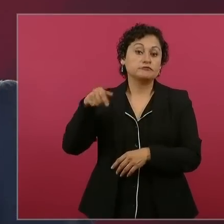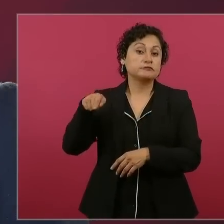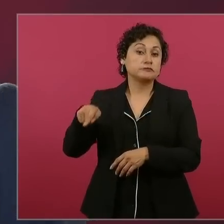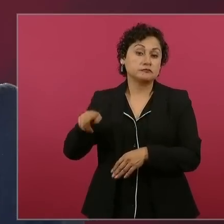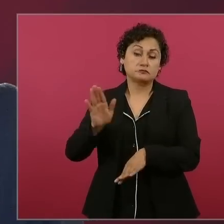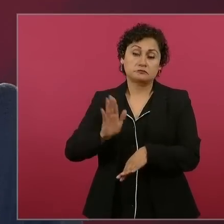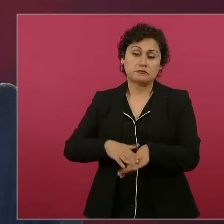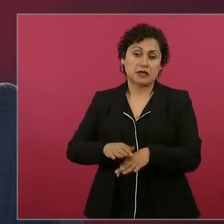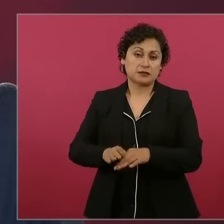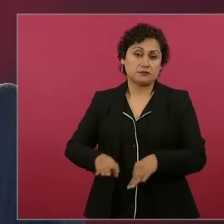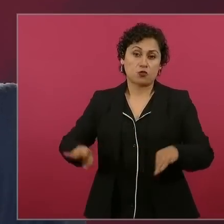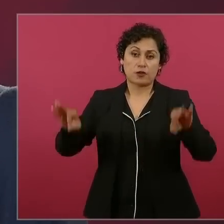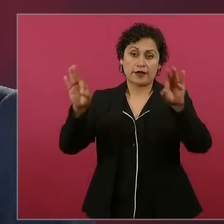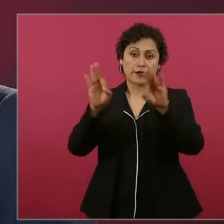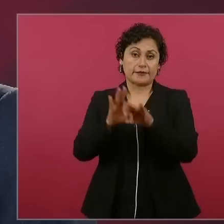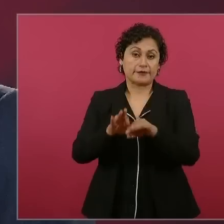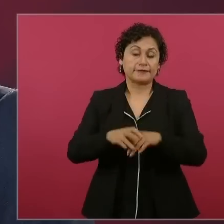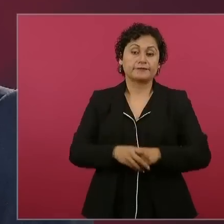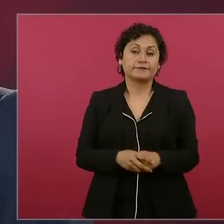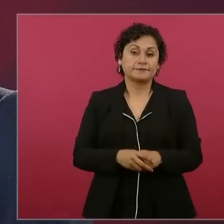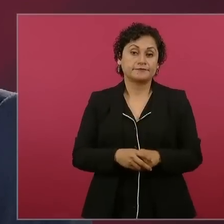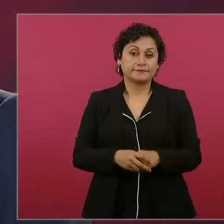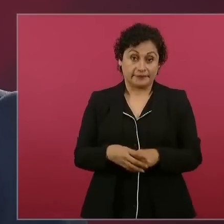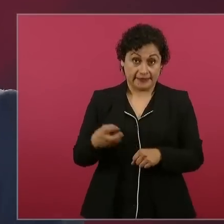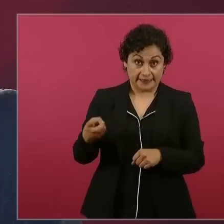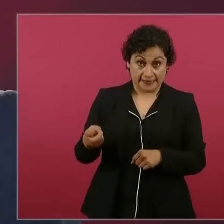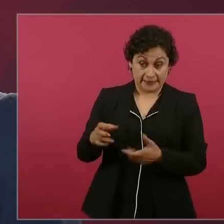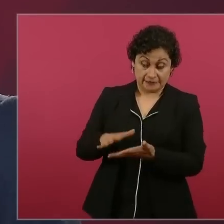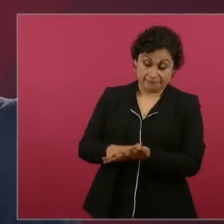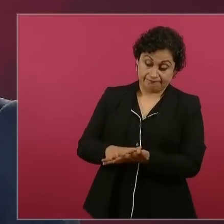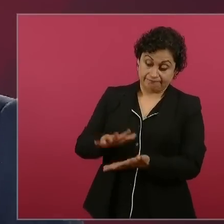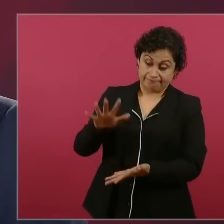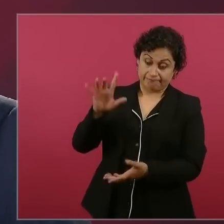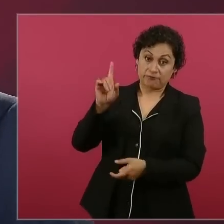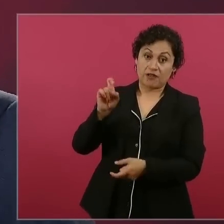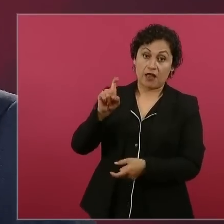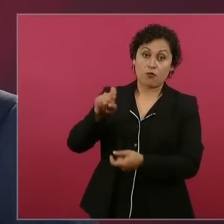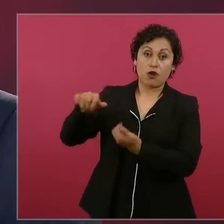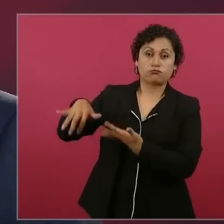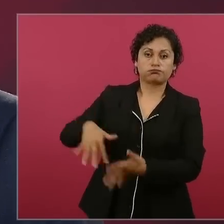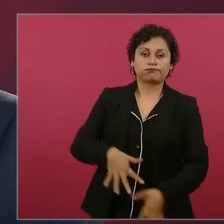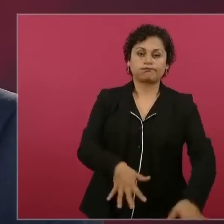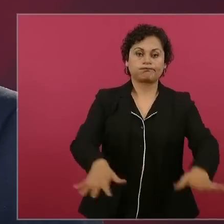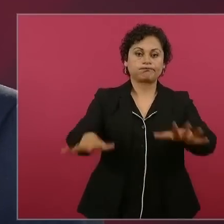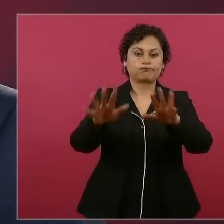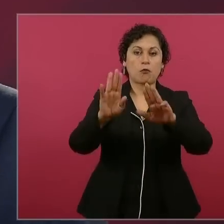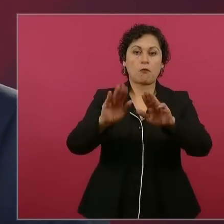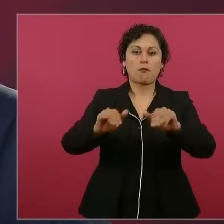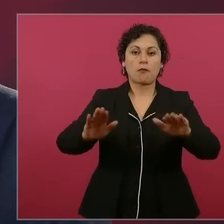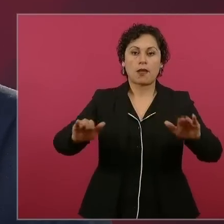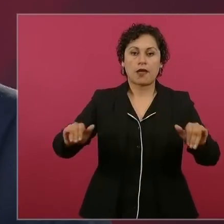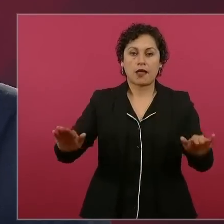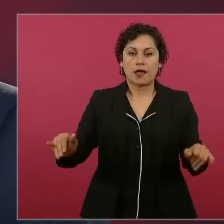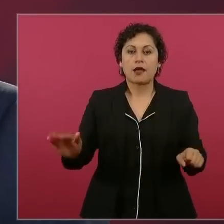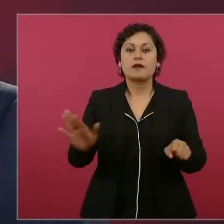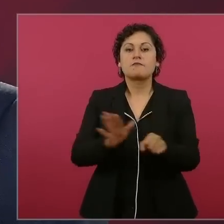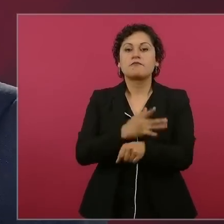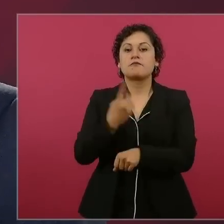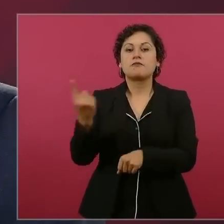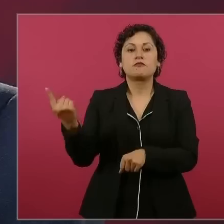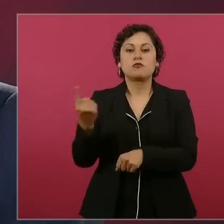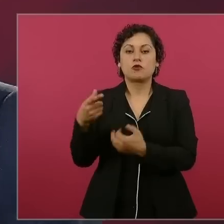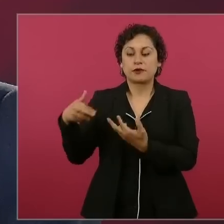importante, toda esa agua sale al mar porque no tiene ese río